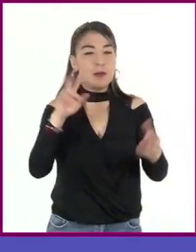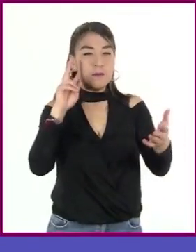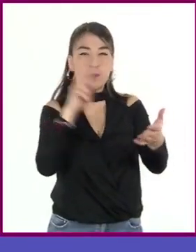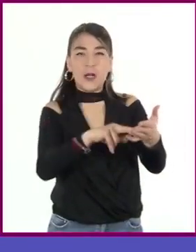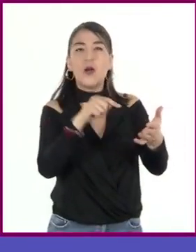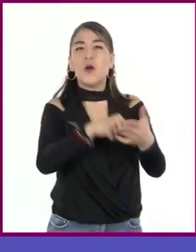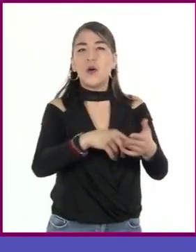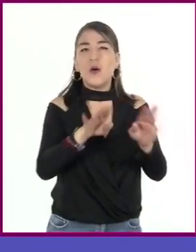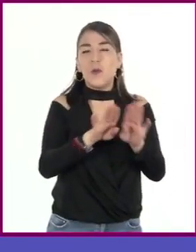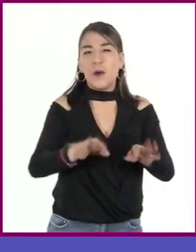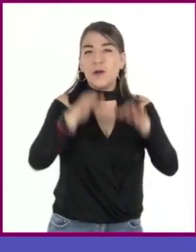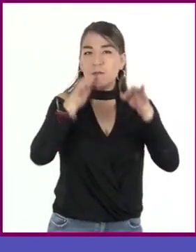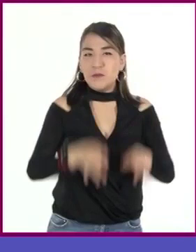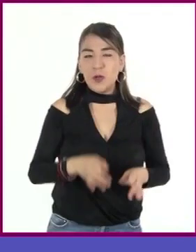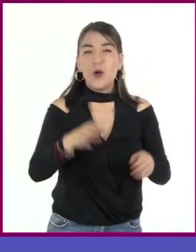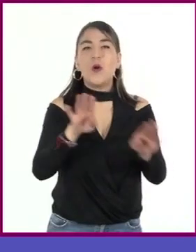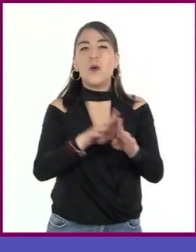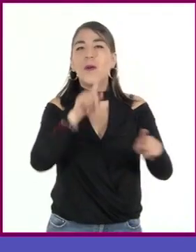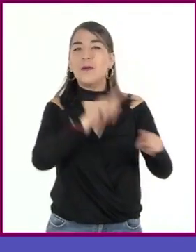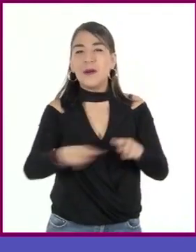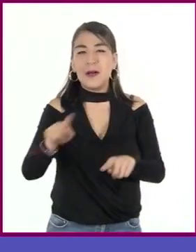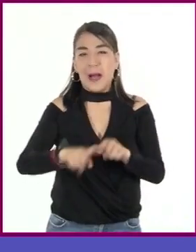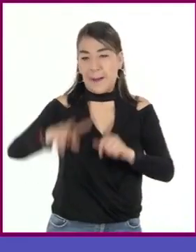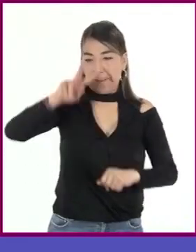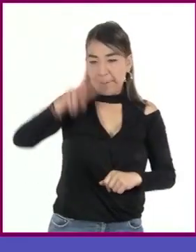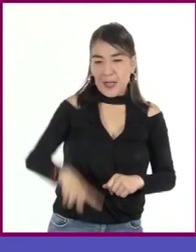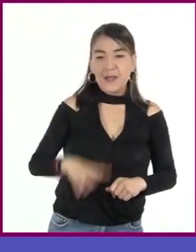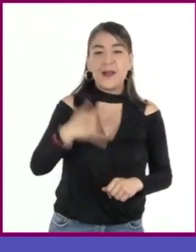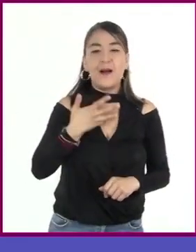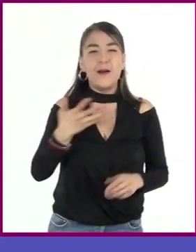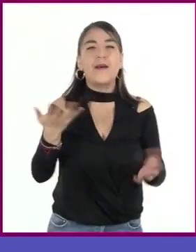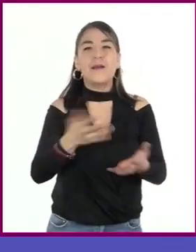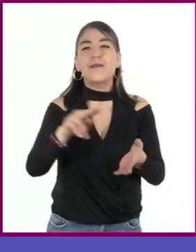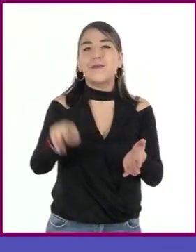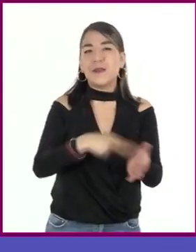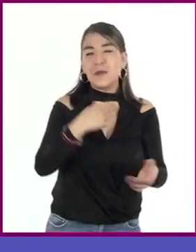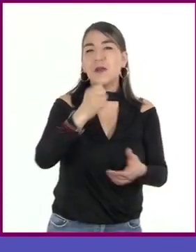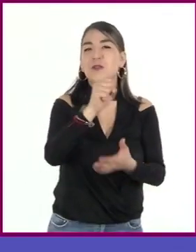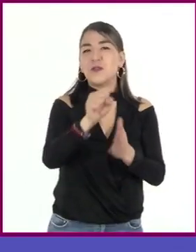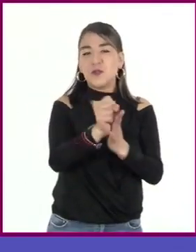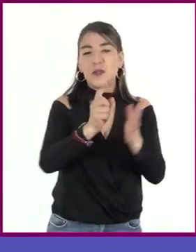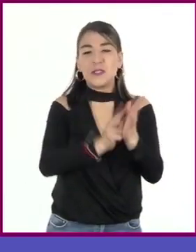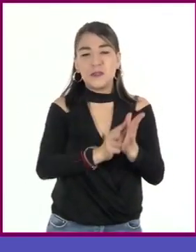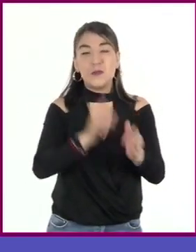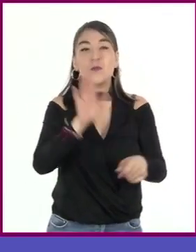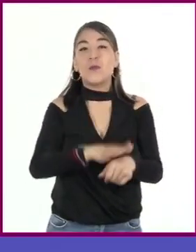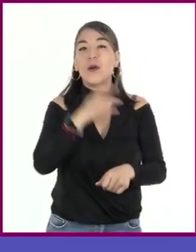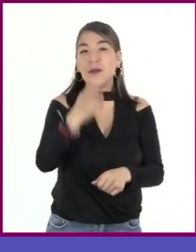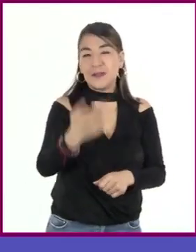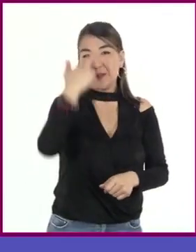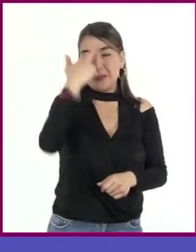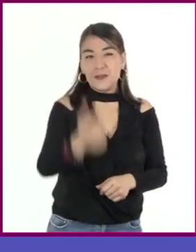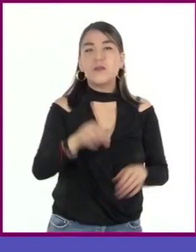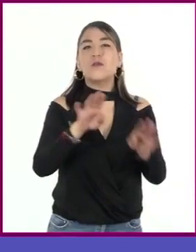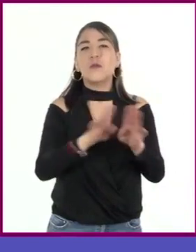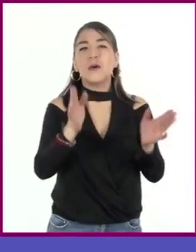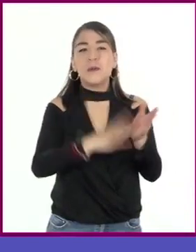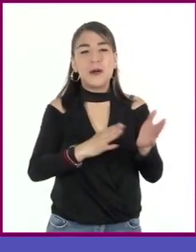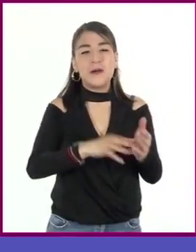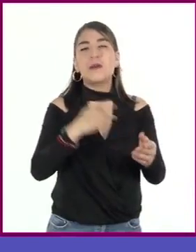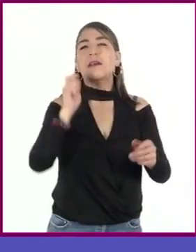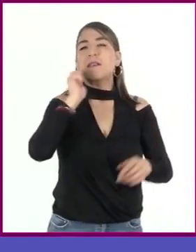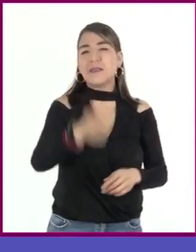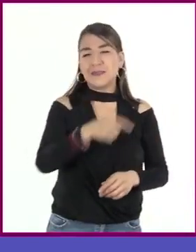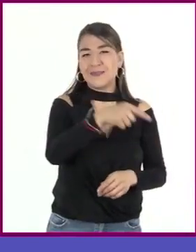un hecho, un evento o la veracidad de una afirmación o solicitud. Por lo tanto, son documentos que pueden ser